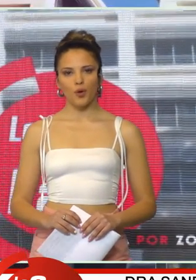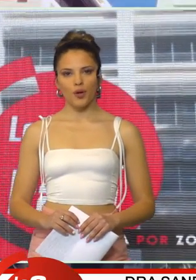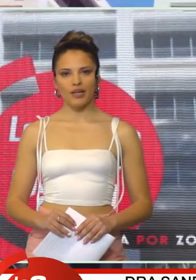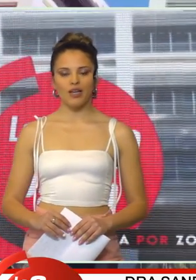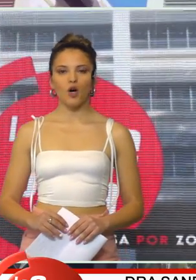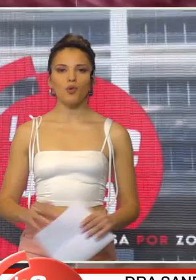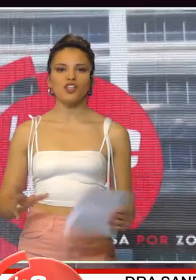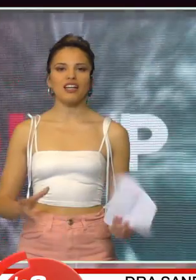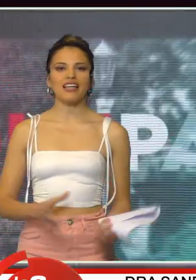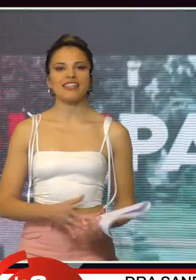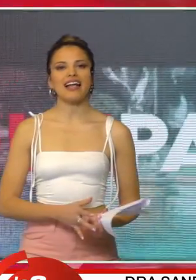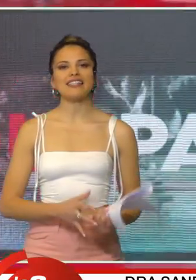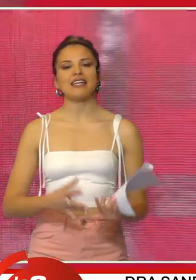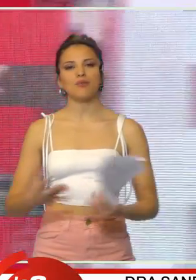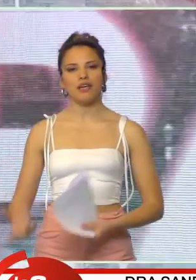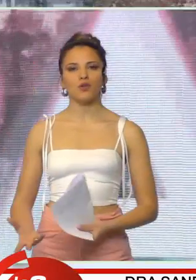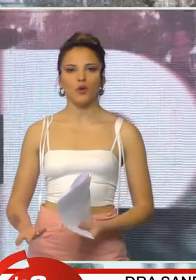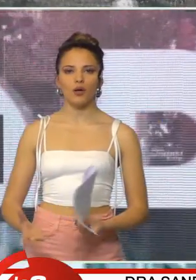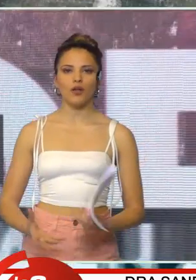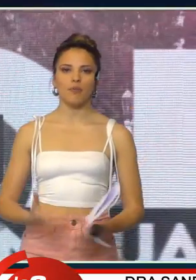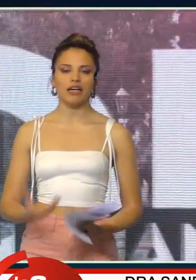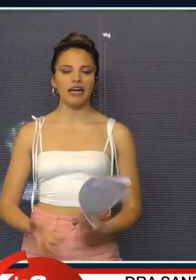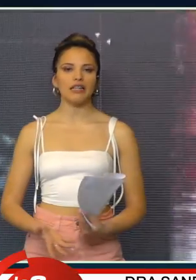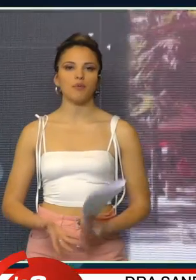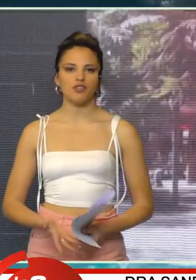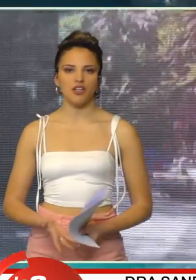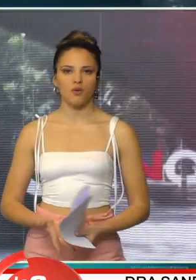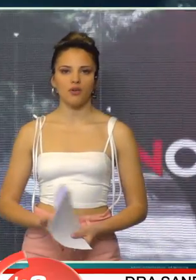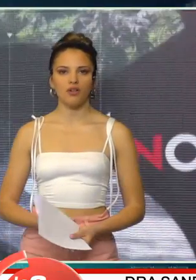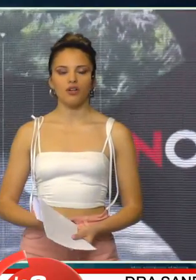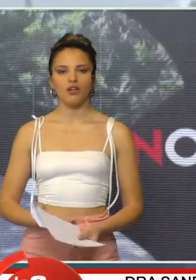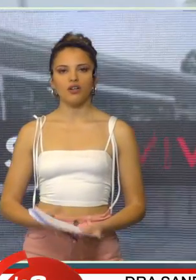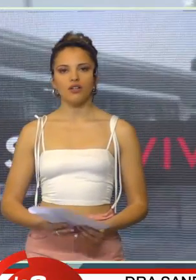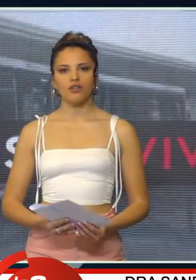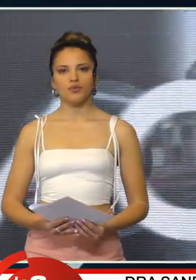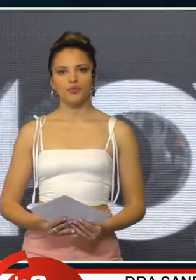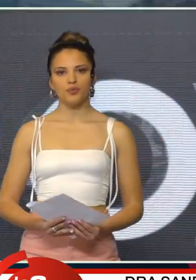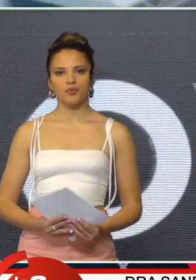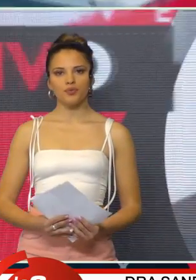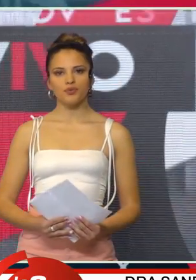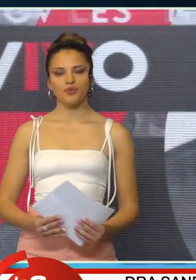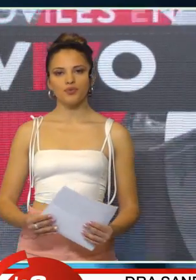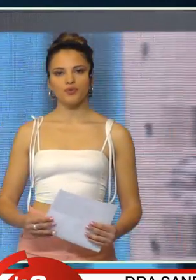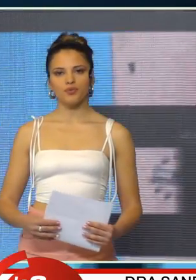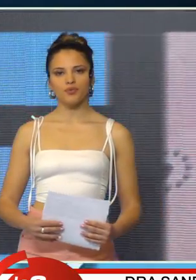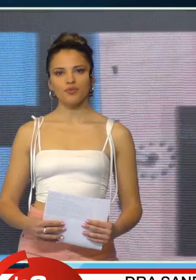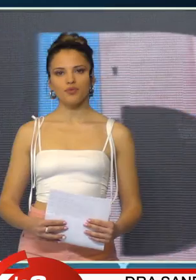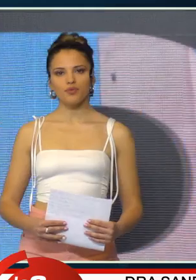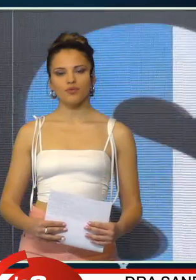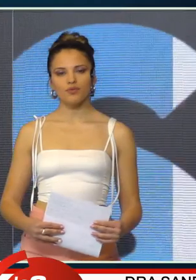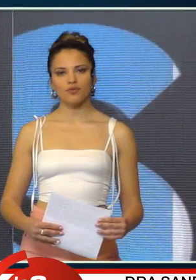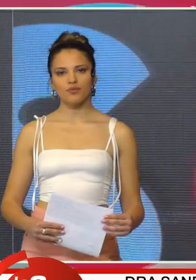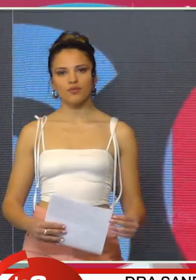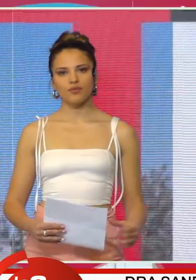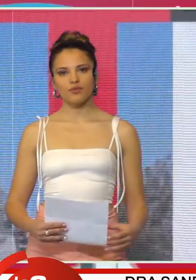Muy bien. ¿Y cómo se realizará el seguimiento luego de aplicar el dispositivo? Excelente pregunta. Hay un